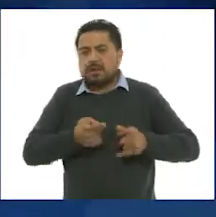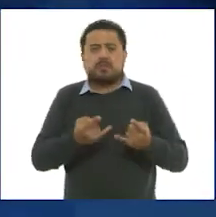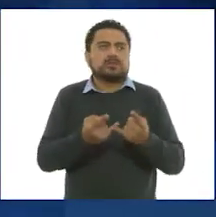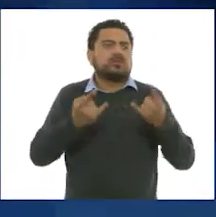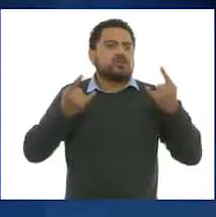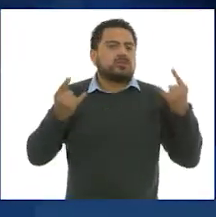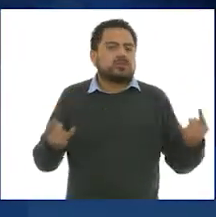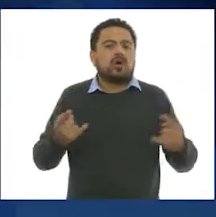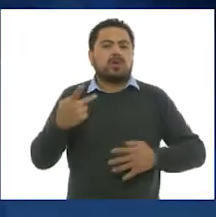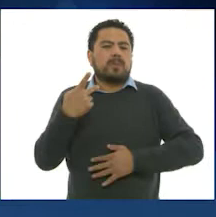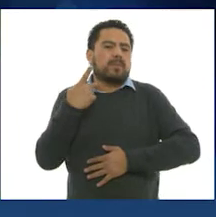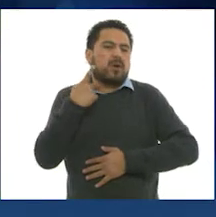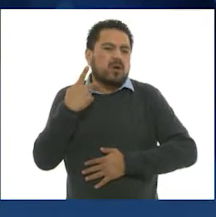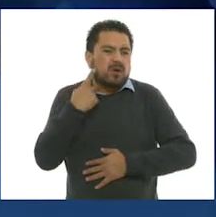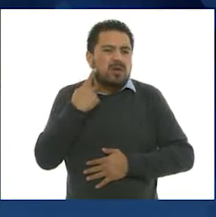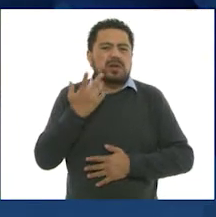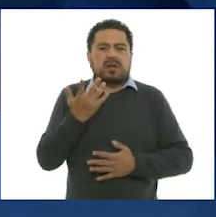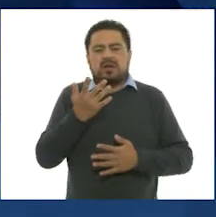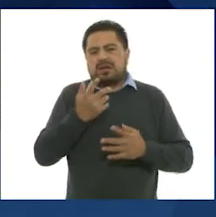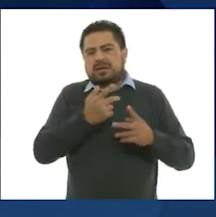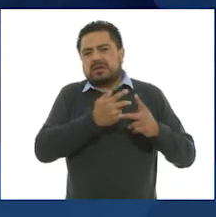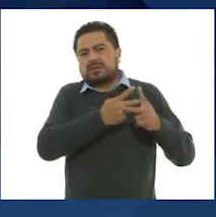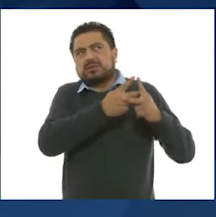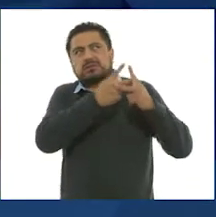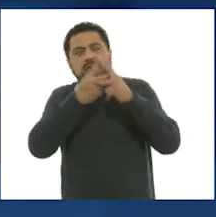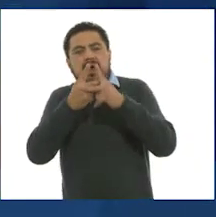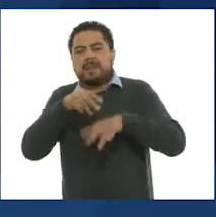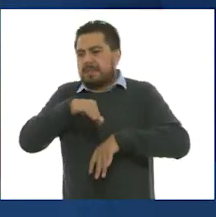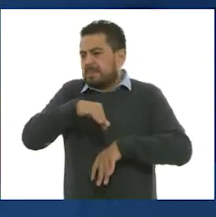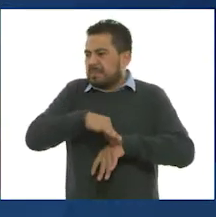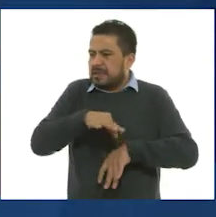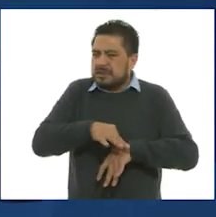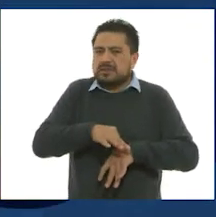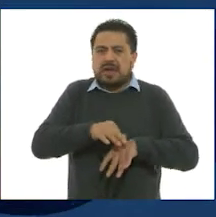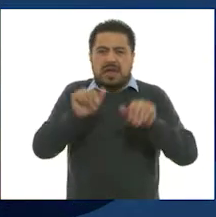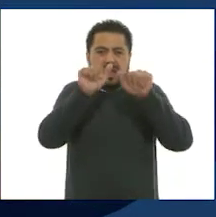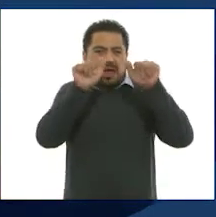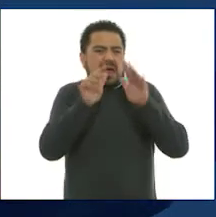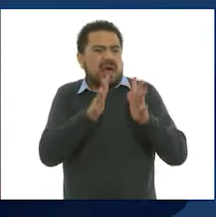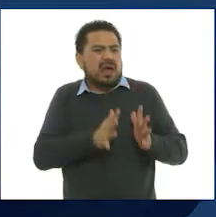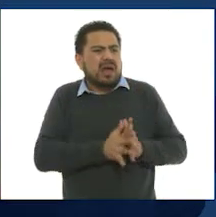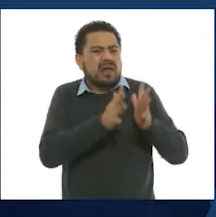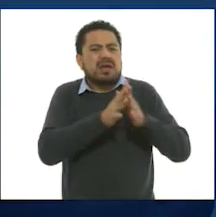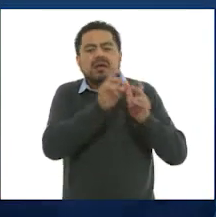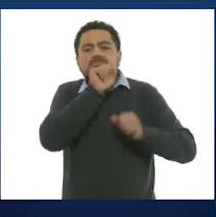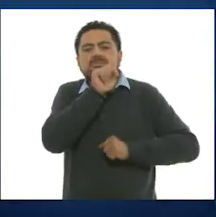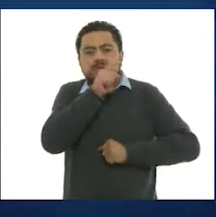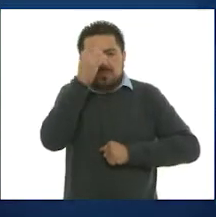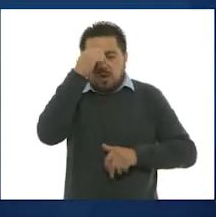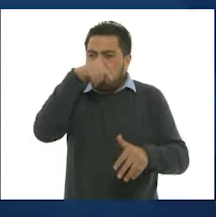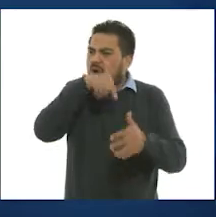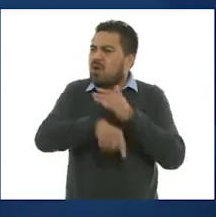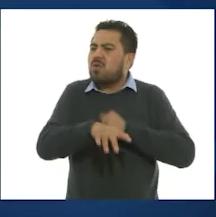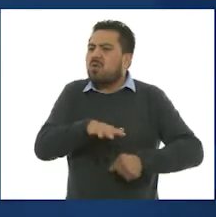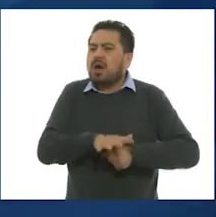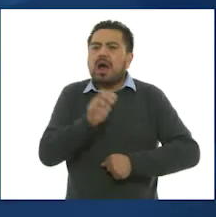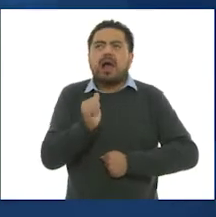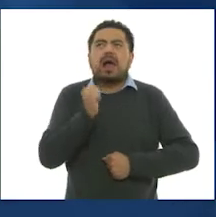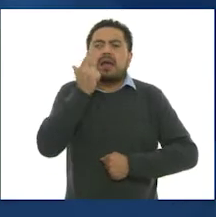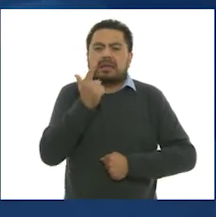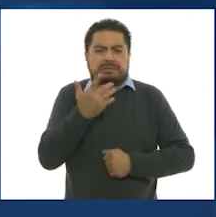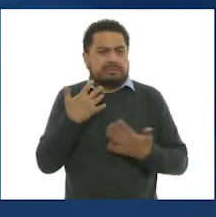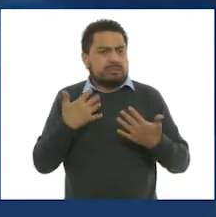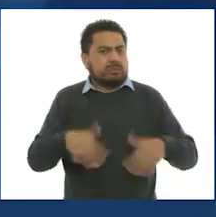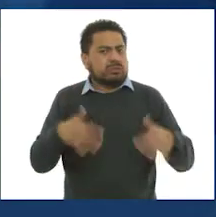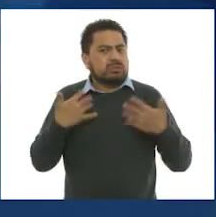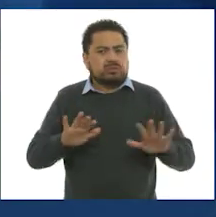historia, política, astronomía, medicina, el arte de la guerra y el conocimiento de algo que fue muy